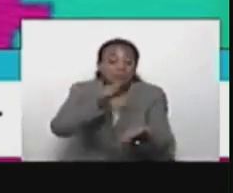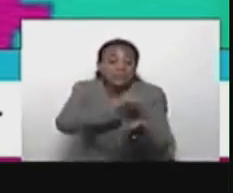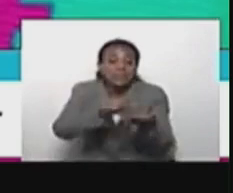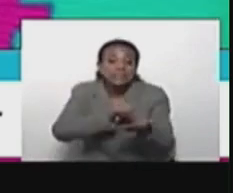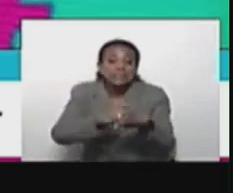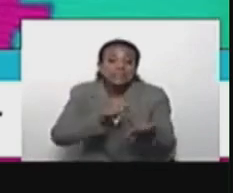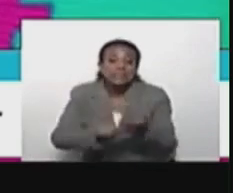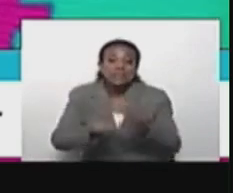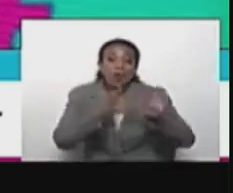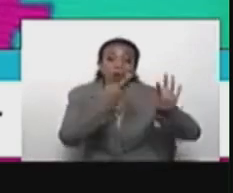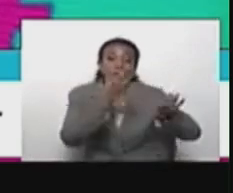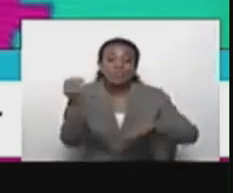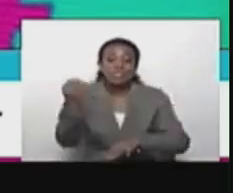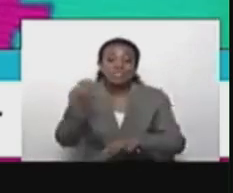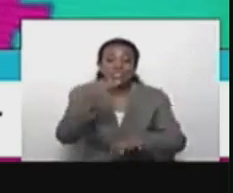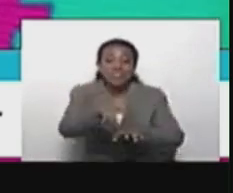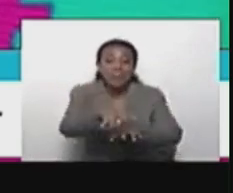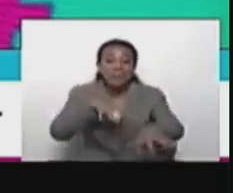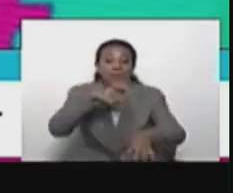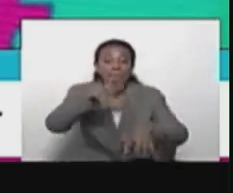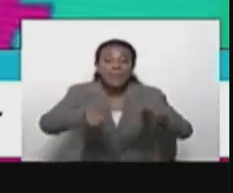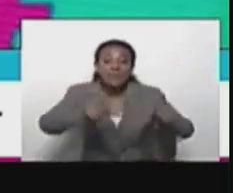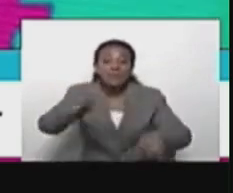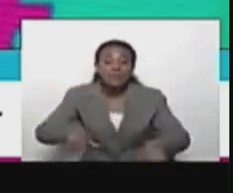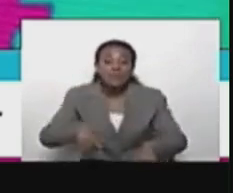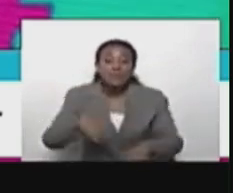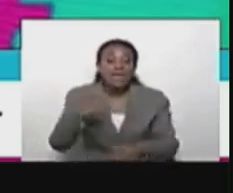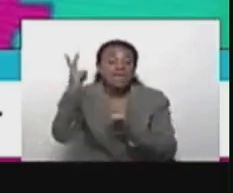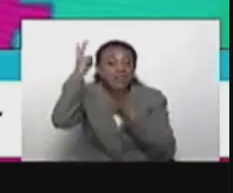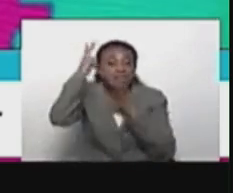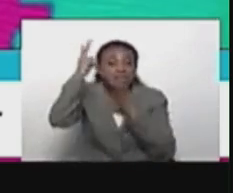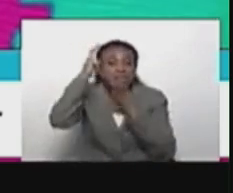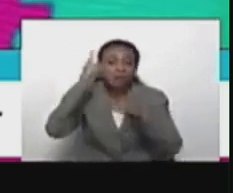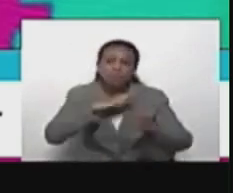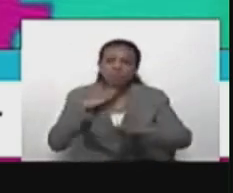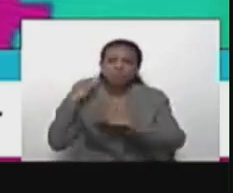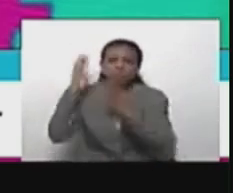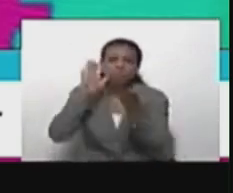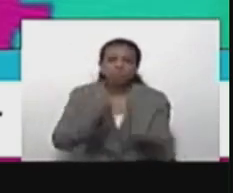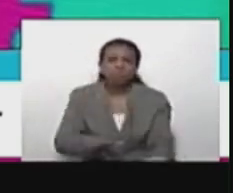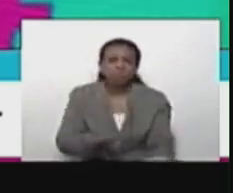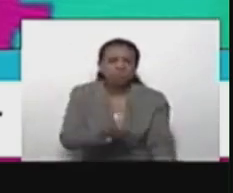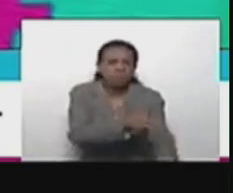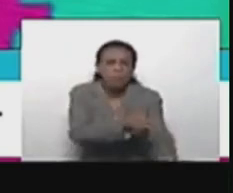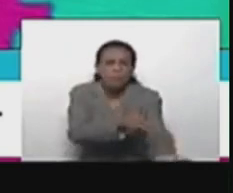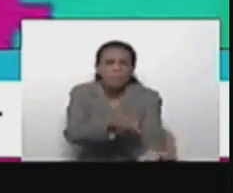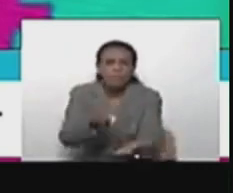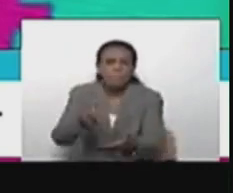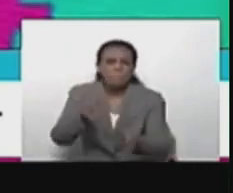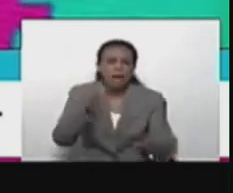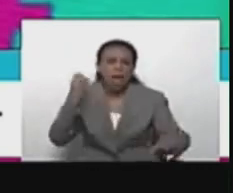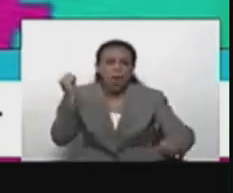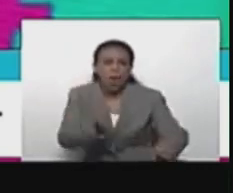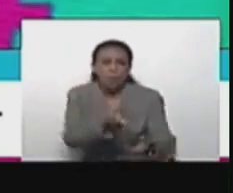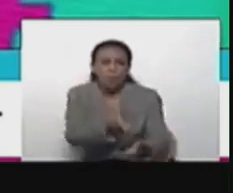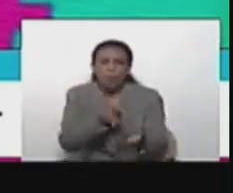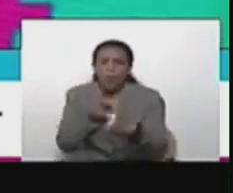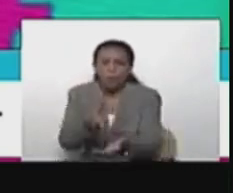de 80 millones de abuelos y abuelas indígenas asesinados, masacrados,